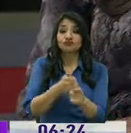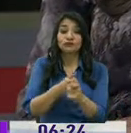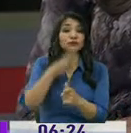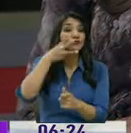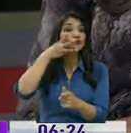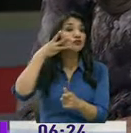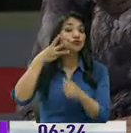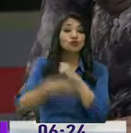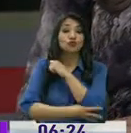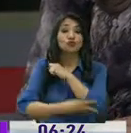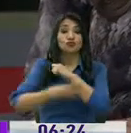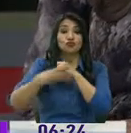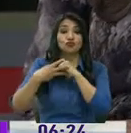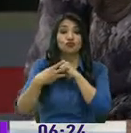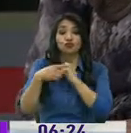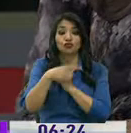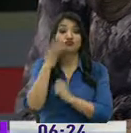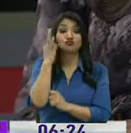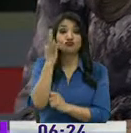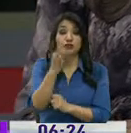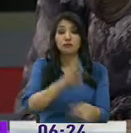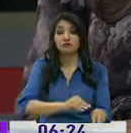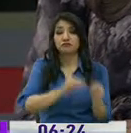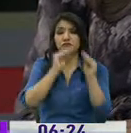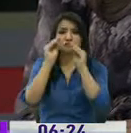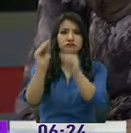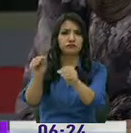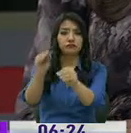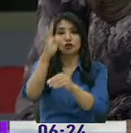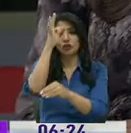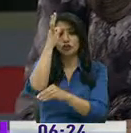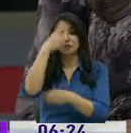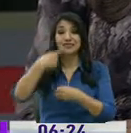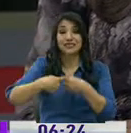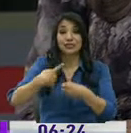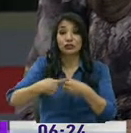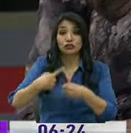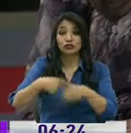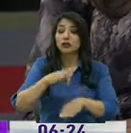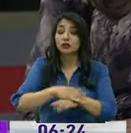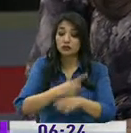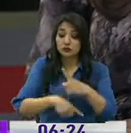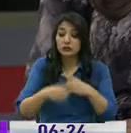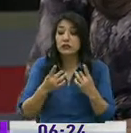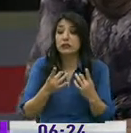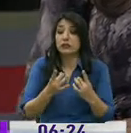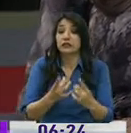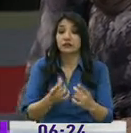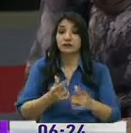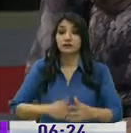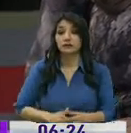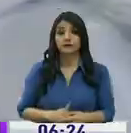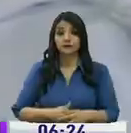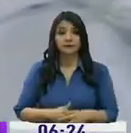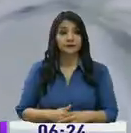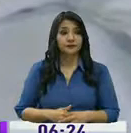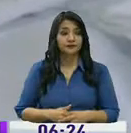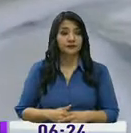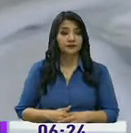en Pastaza. La víctima fue trasladada al Eugenio Espejo de Quito por la gravedad de sus lesiones.